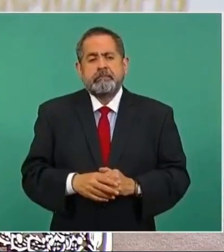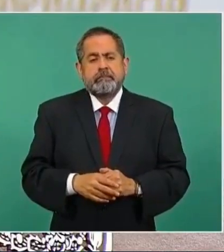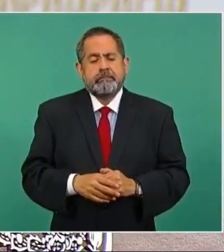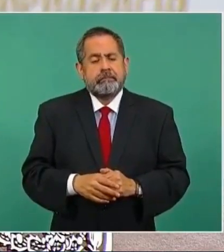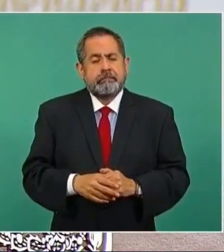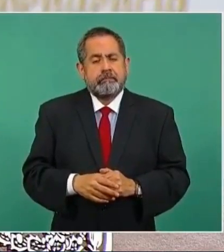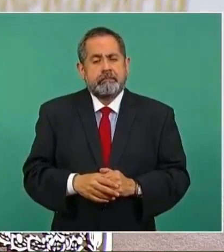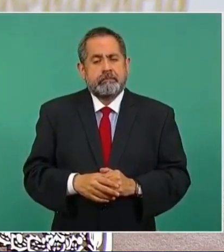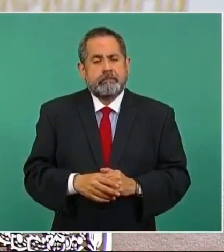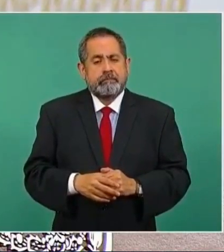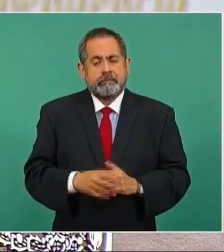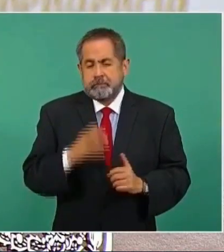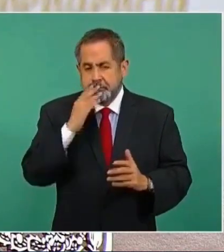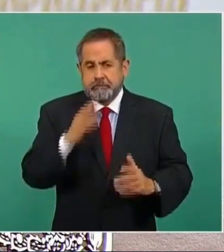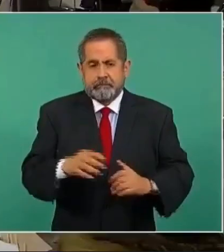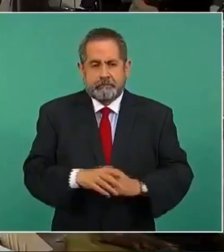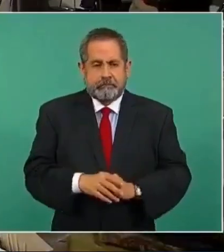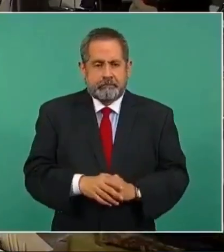Muy bien.